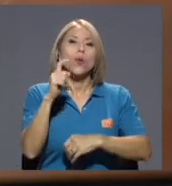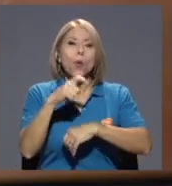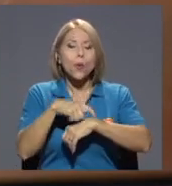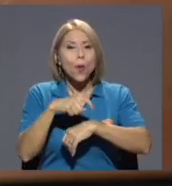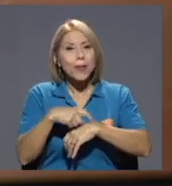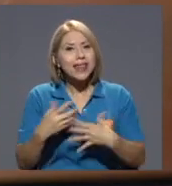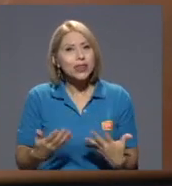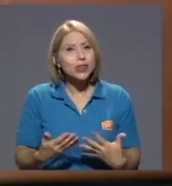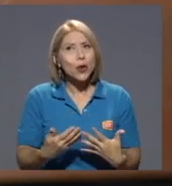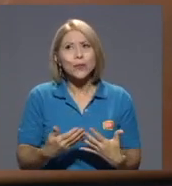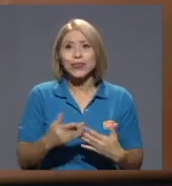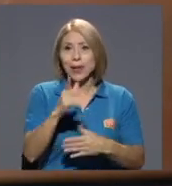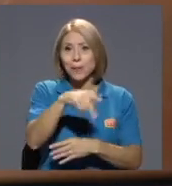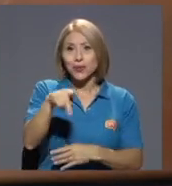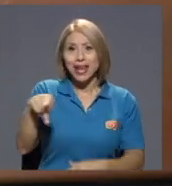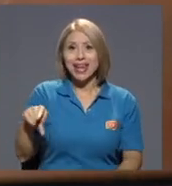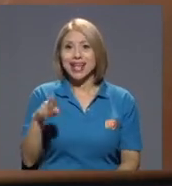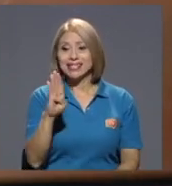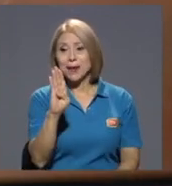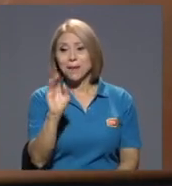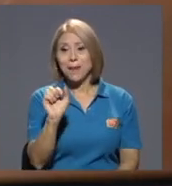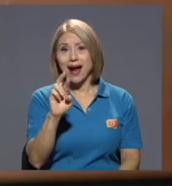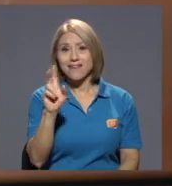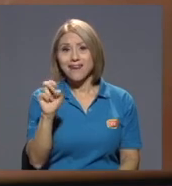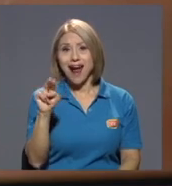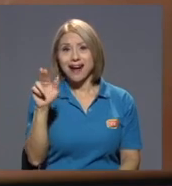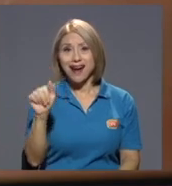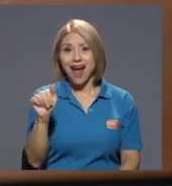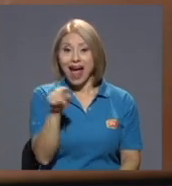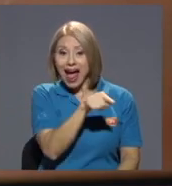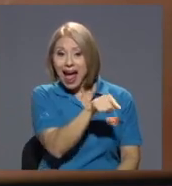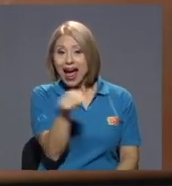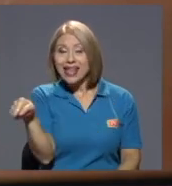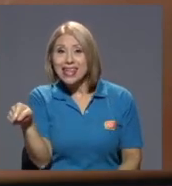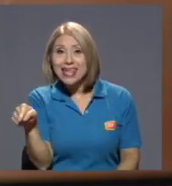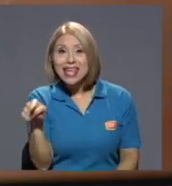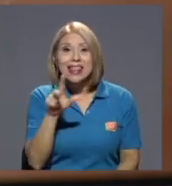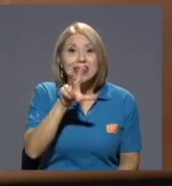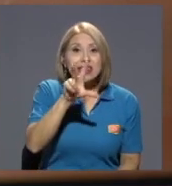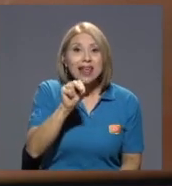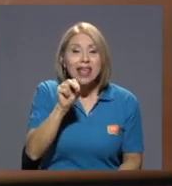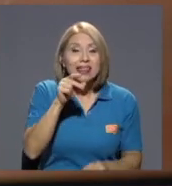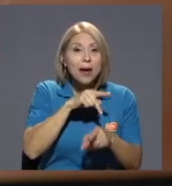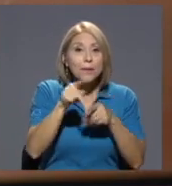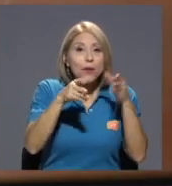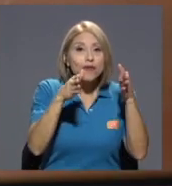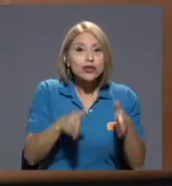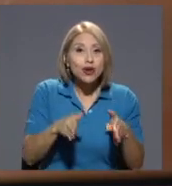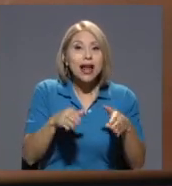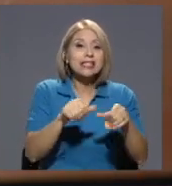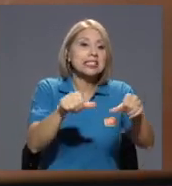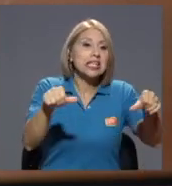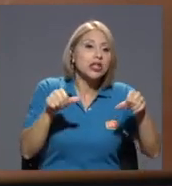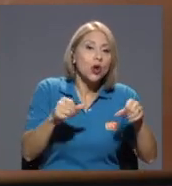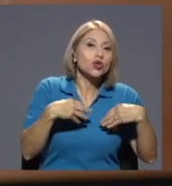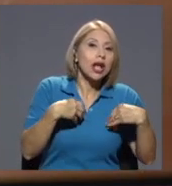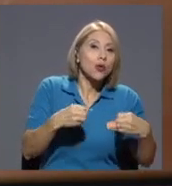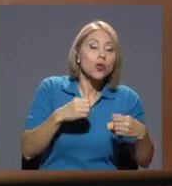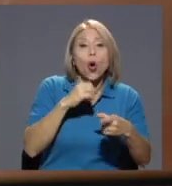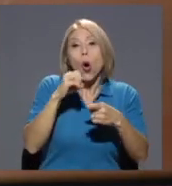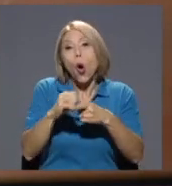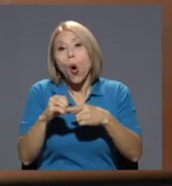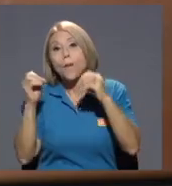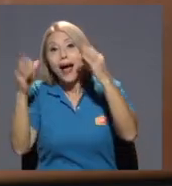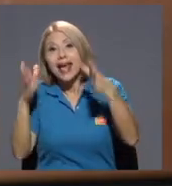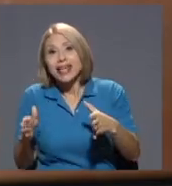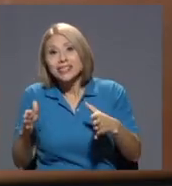barranca puntarenas que eran 2030 profesionales del sector salud maestros etcétera que fueron golpeados de una manera